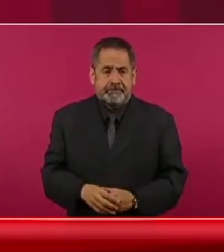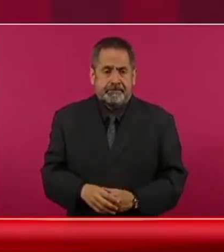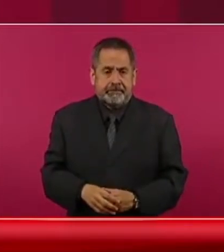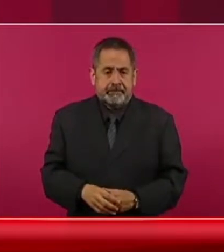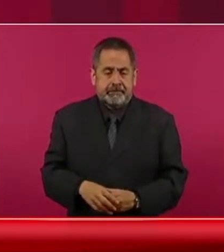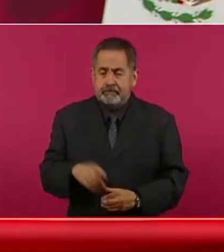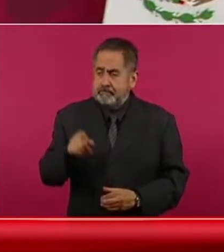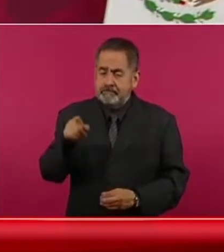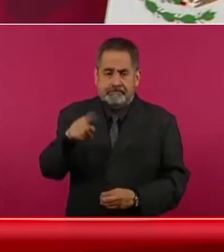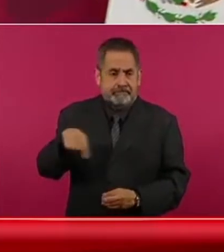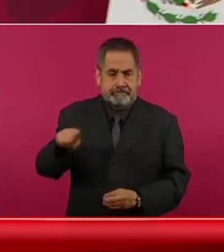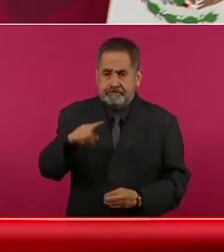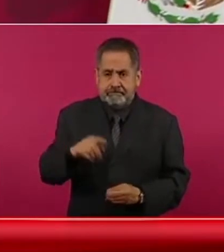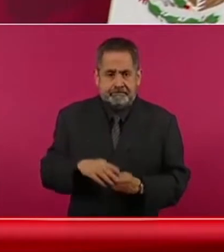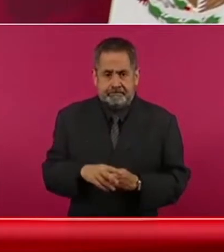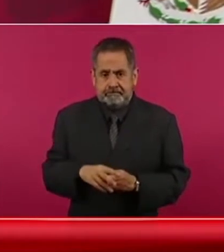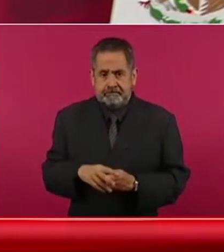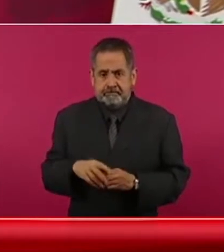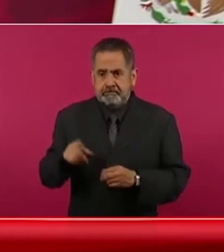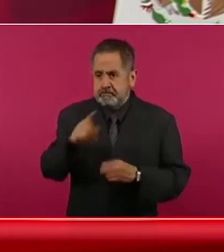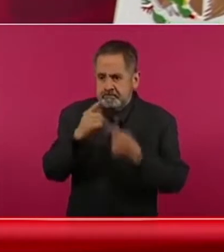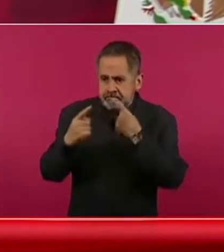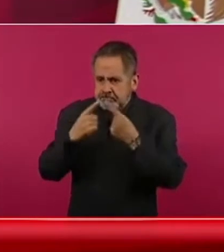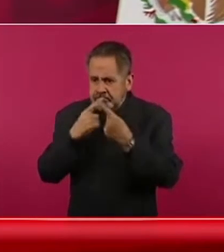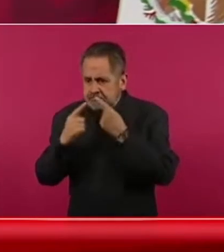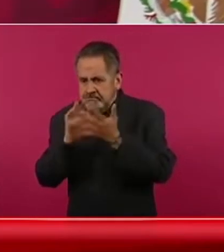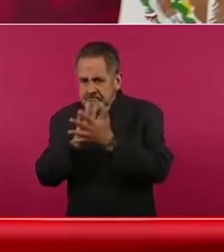Es una acción concertada